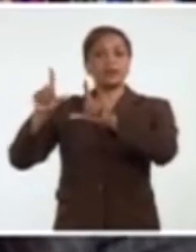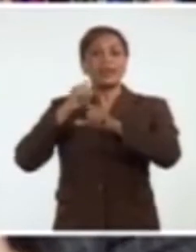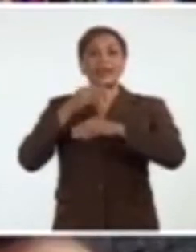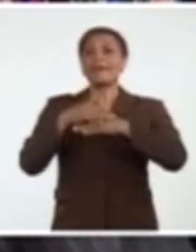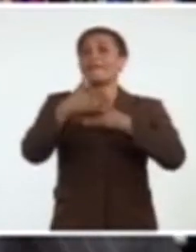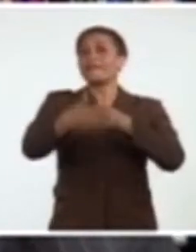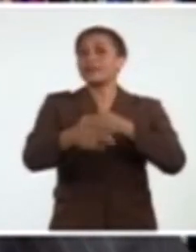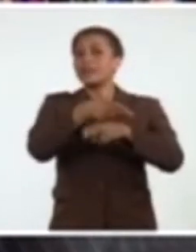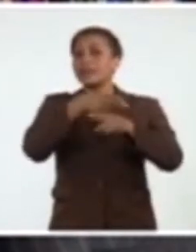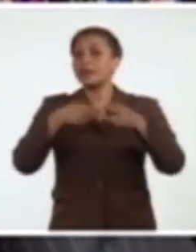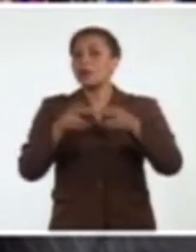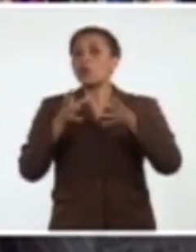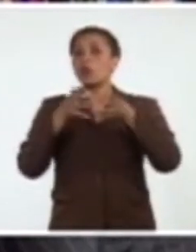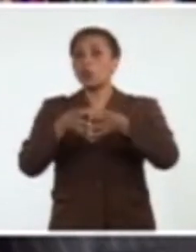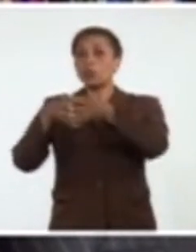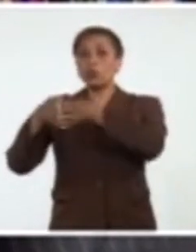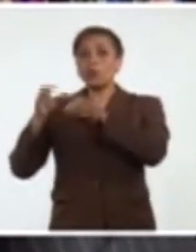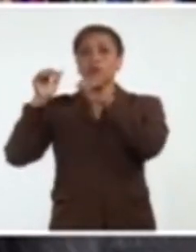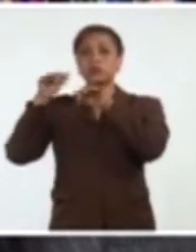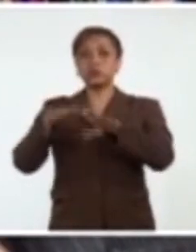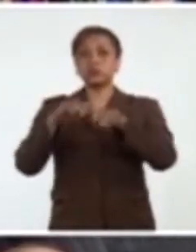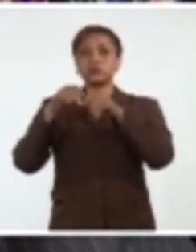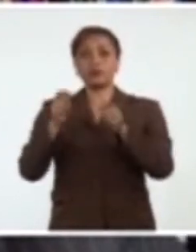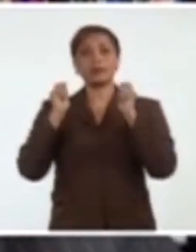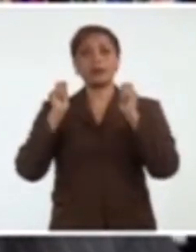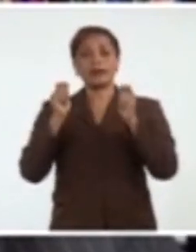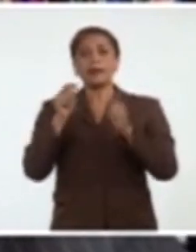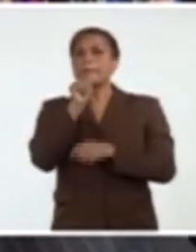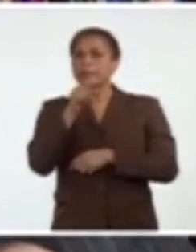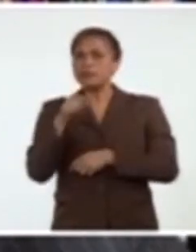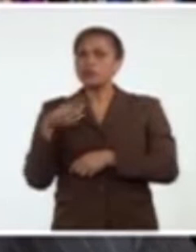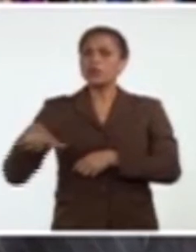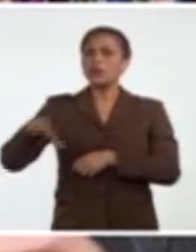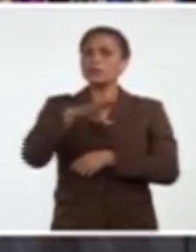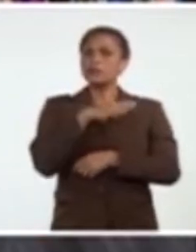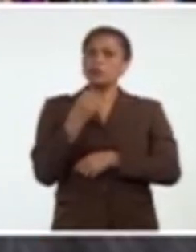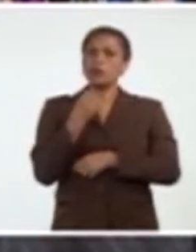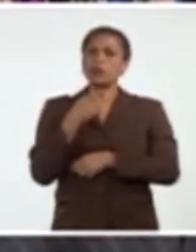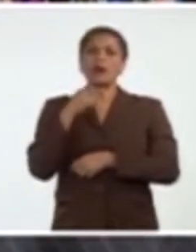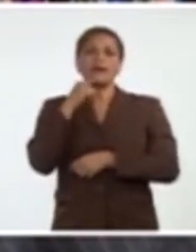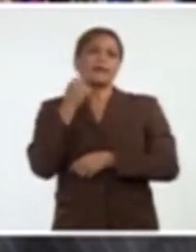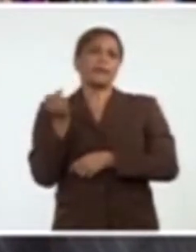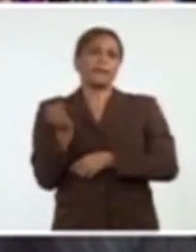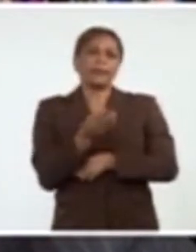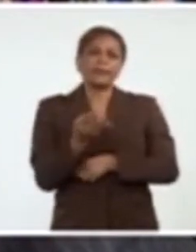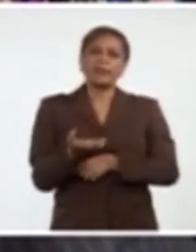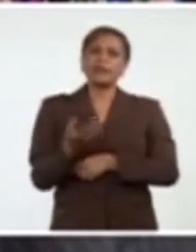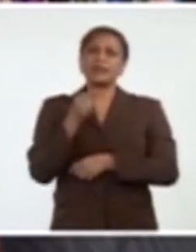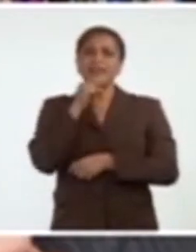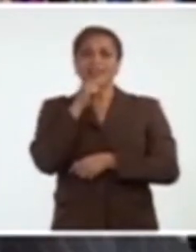una manifestación en Miami, y cito, gente cubierto de sangre teatral,